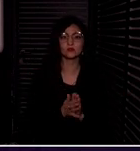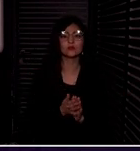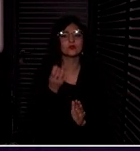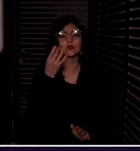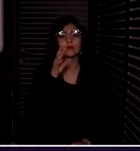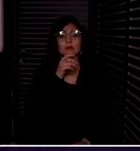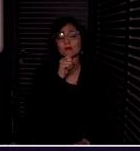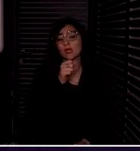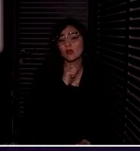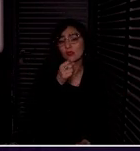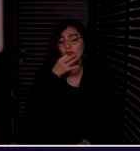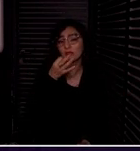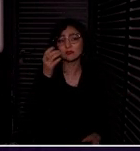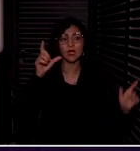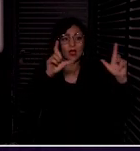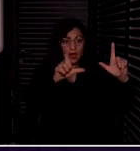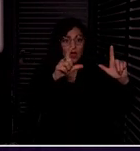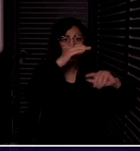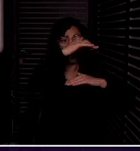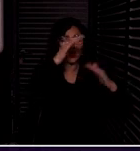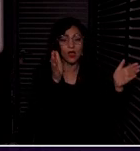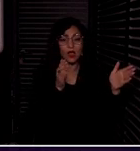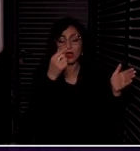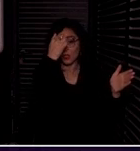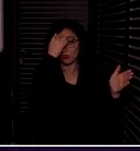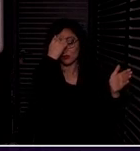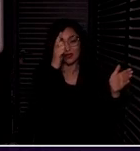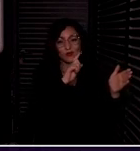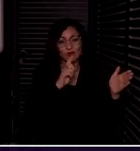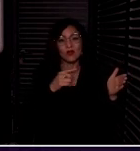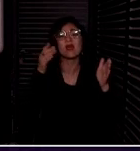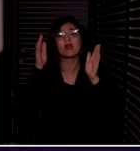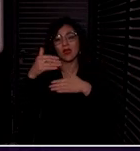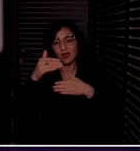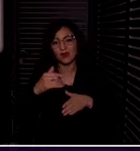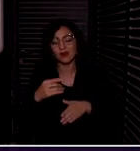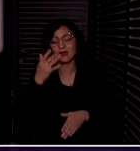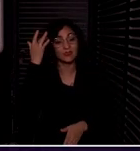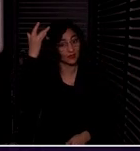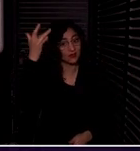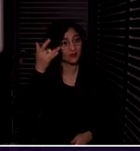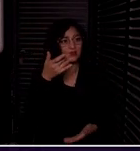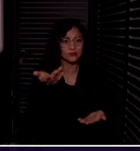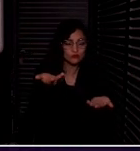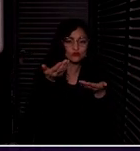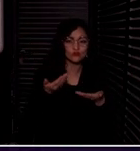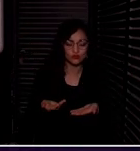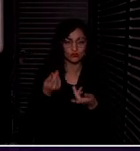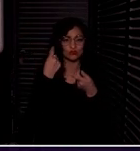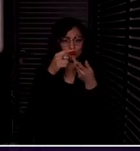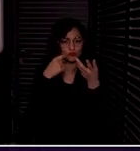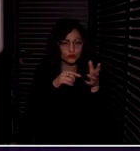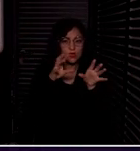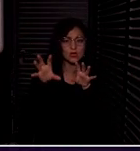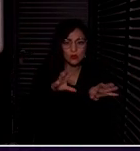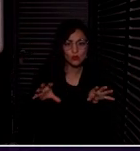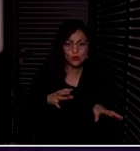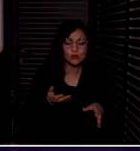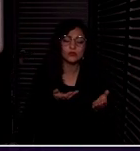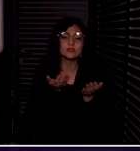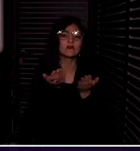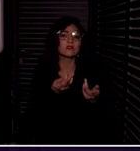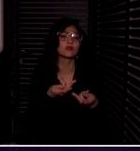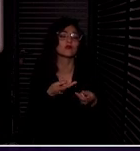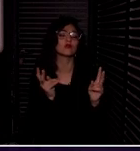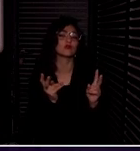Periodismo denominaban la caja tonta. No es ya la caja inteligente, sino una caja que es un contenedor de dispositivos, de recursos, de servicios